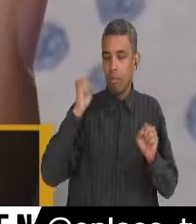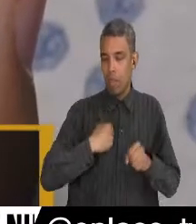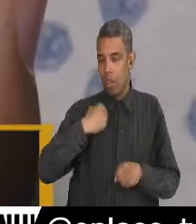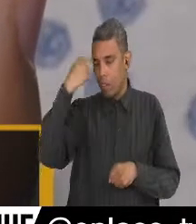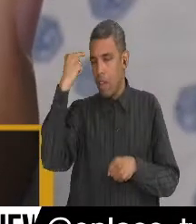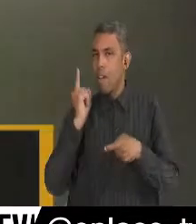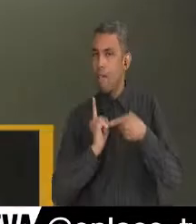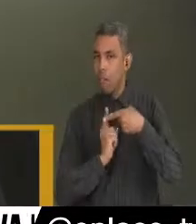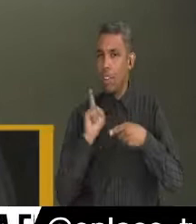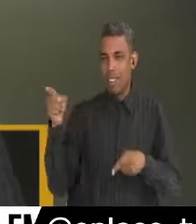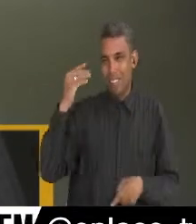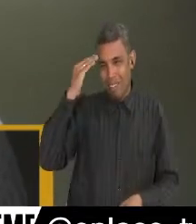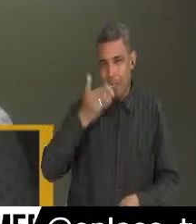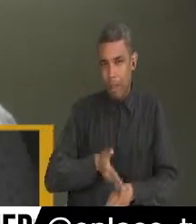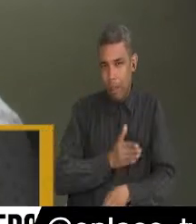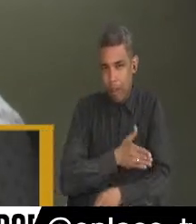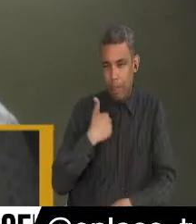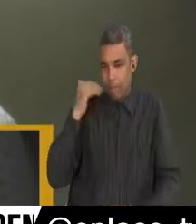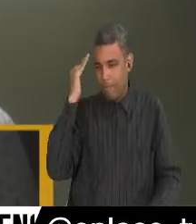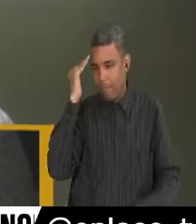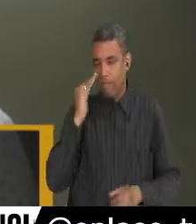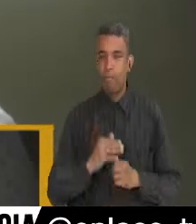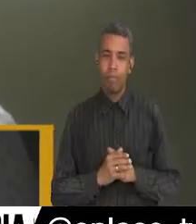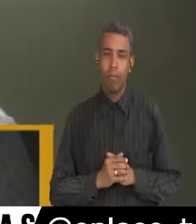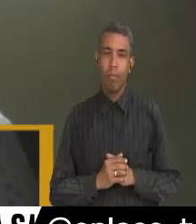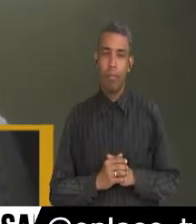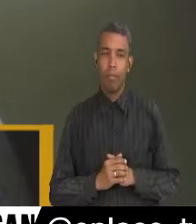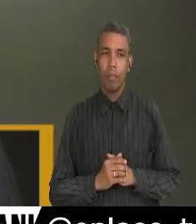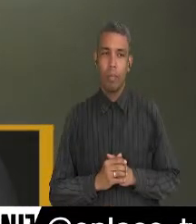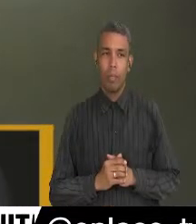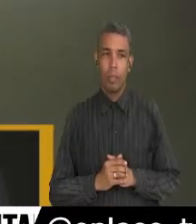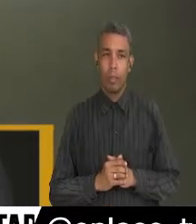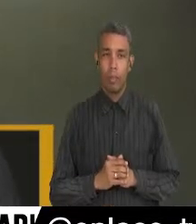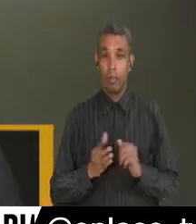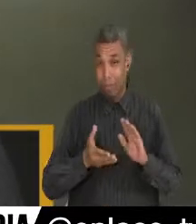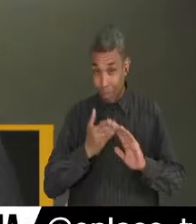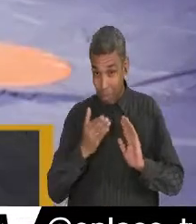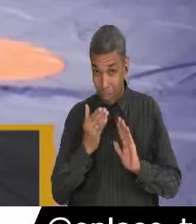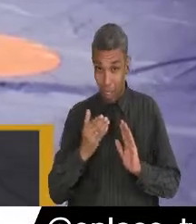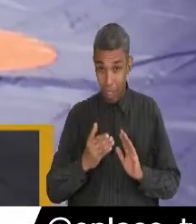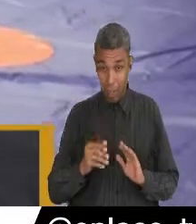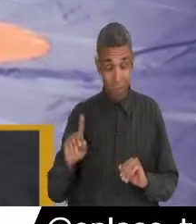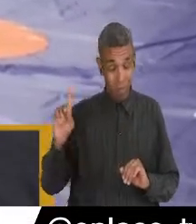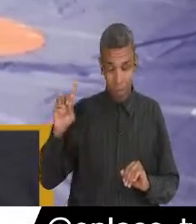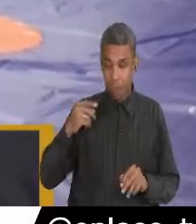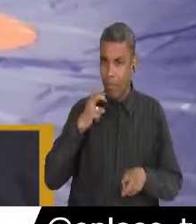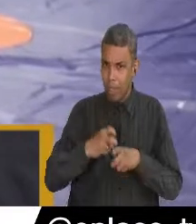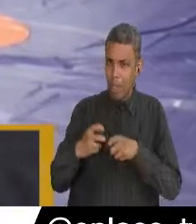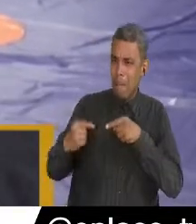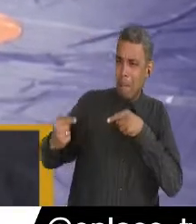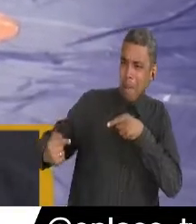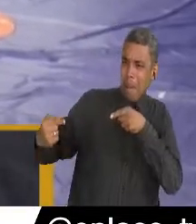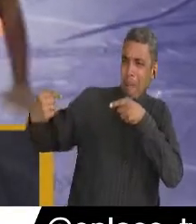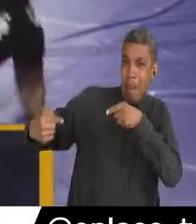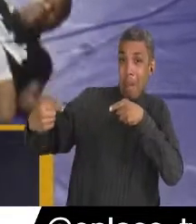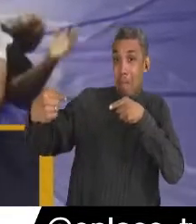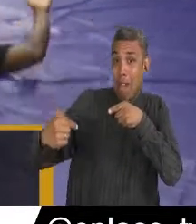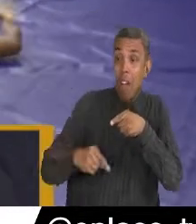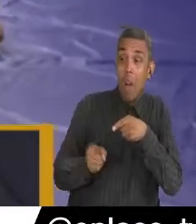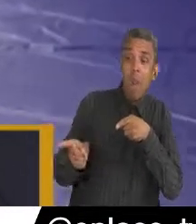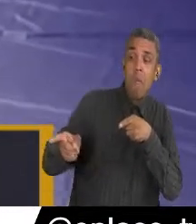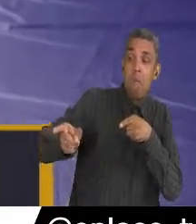como este. Él muy bueno, no fue fácil, habían contrincantes fuertes. La mentalidad mía,